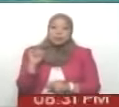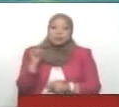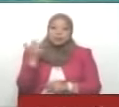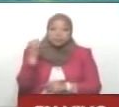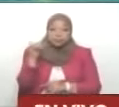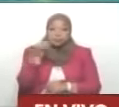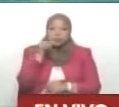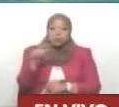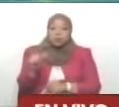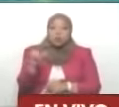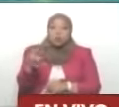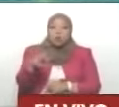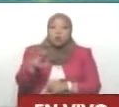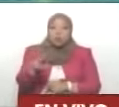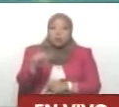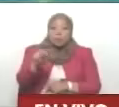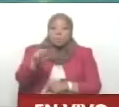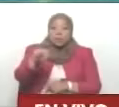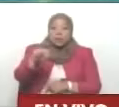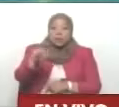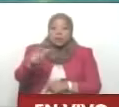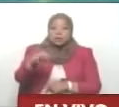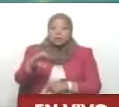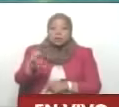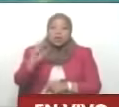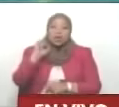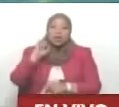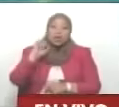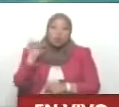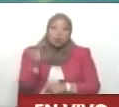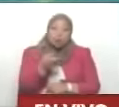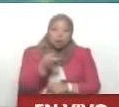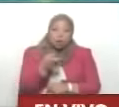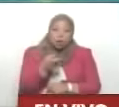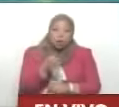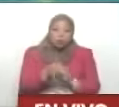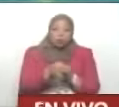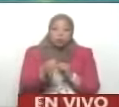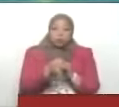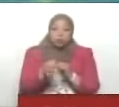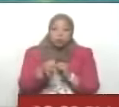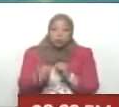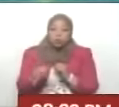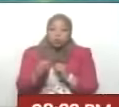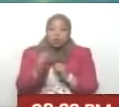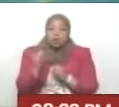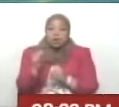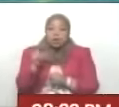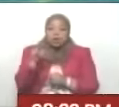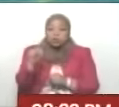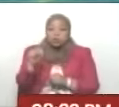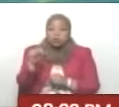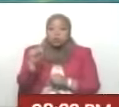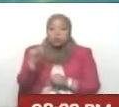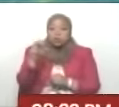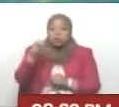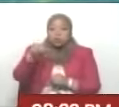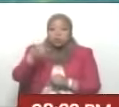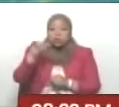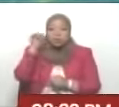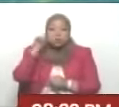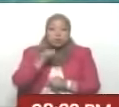del Guamache. Estábamos viendo imágenes del municipio Antonio Díaz también, porque yo fui el